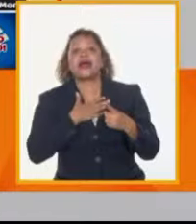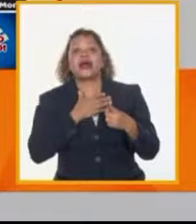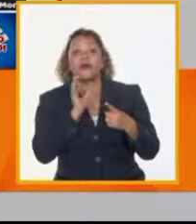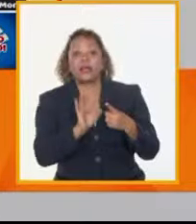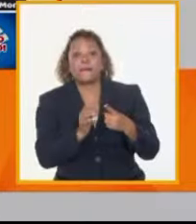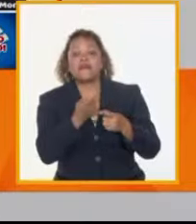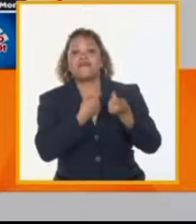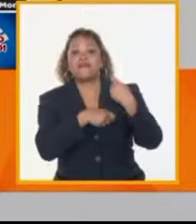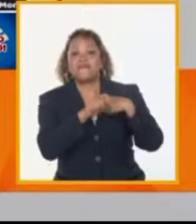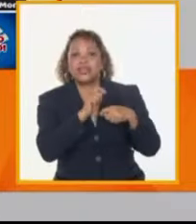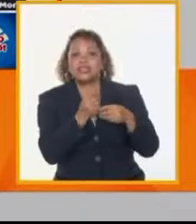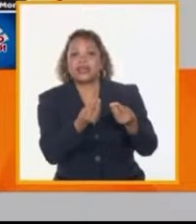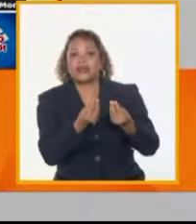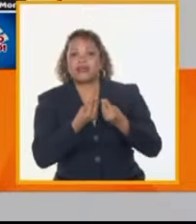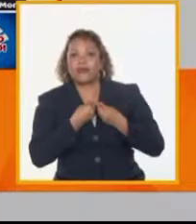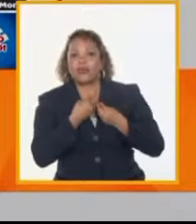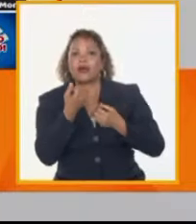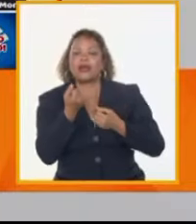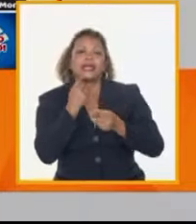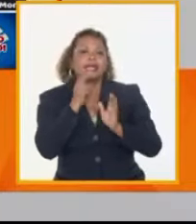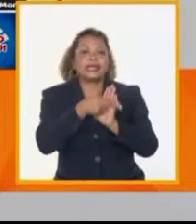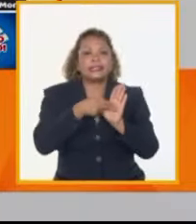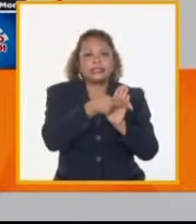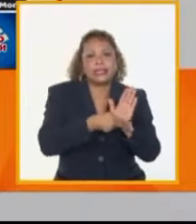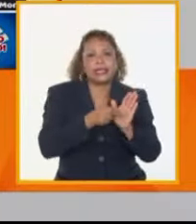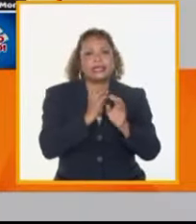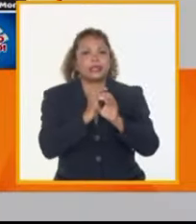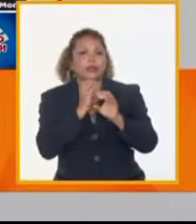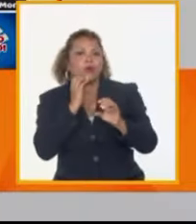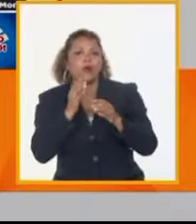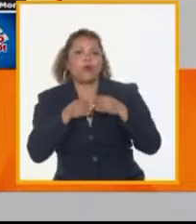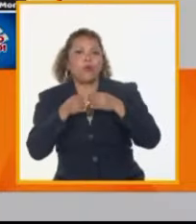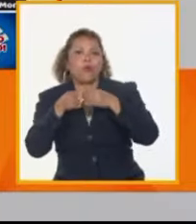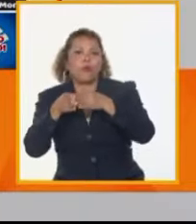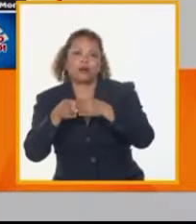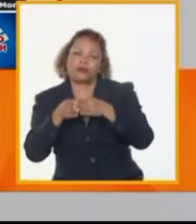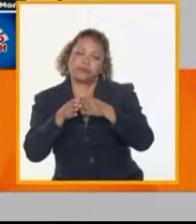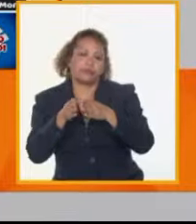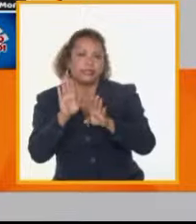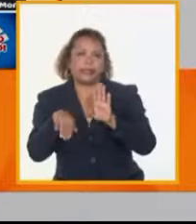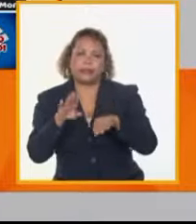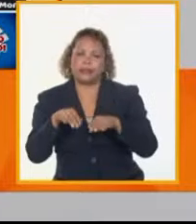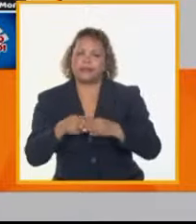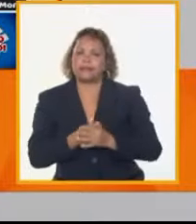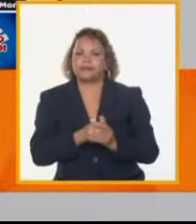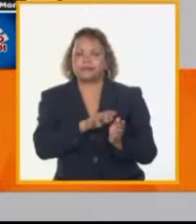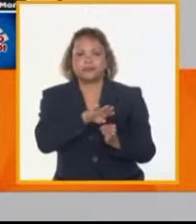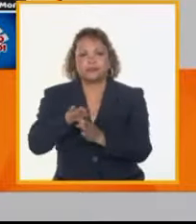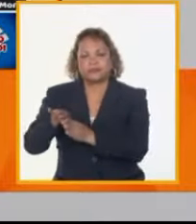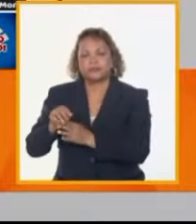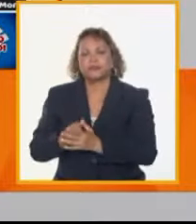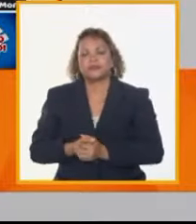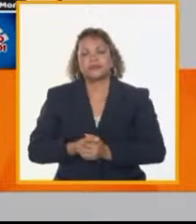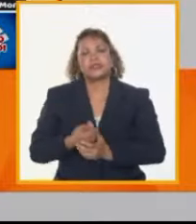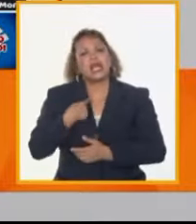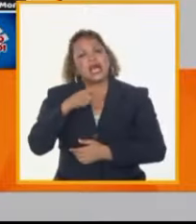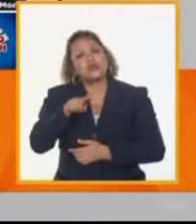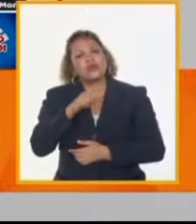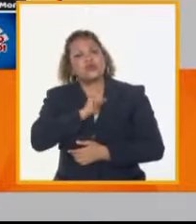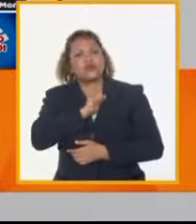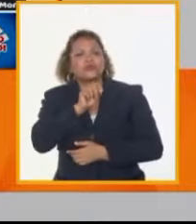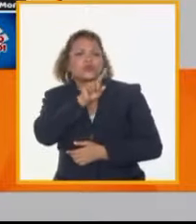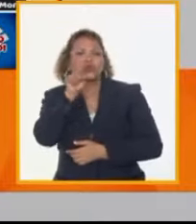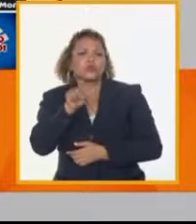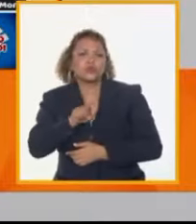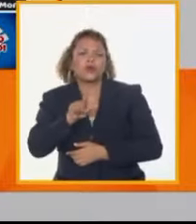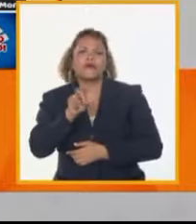que nos puede dar el transportista, ya sea el tren, ya sea el ómnibus, ya sea el barco. Ahora, hay dos preguntas que las voy a ligar un poco porque, por lo que usted